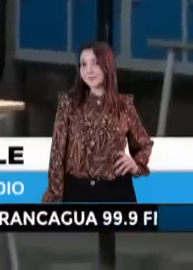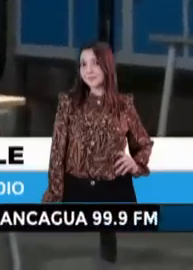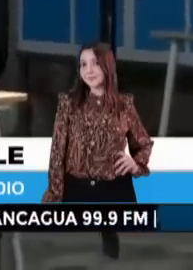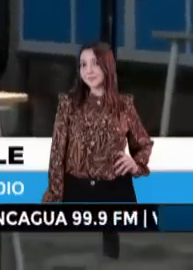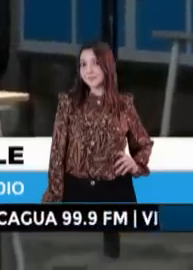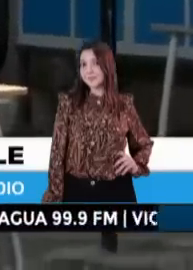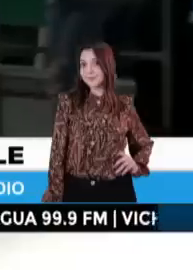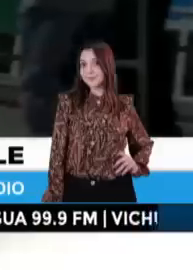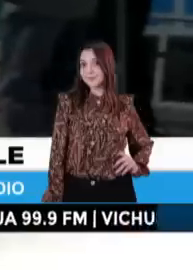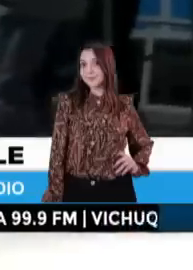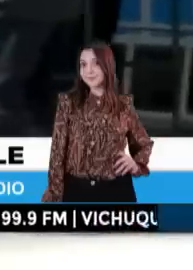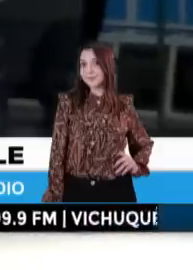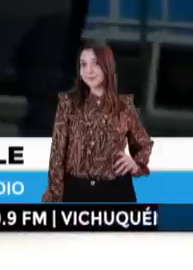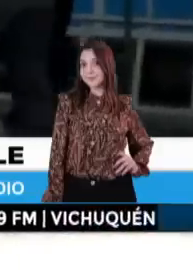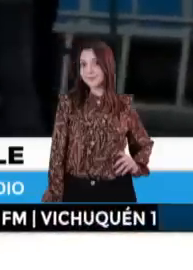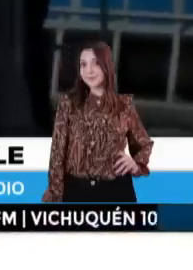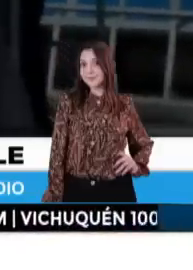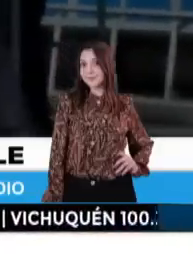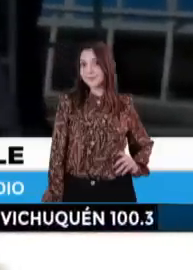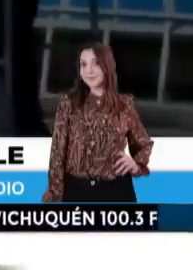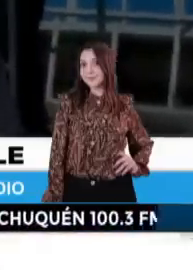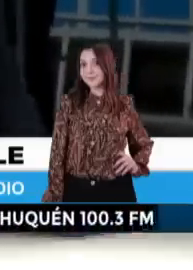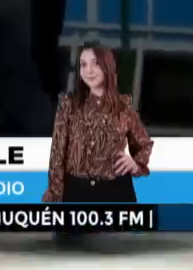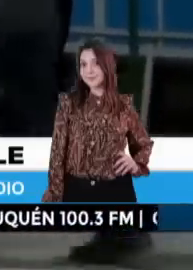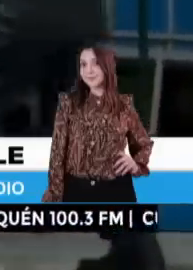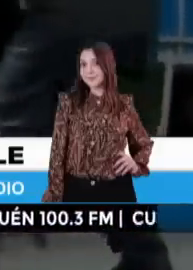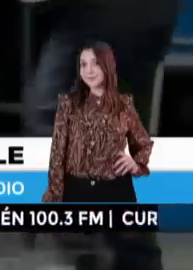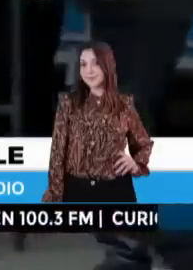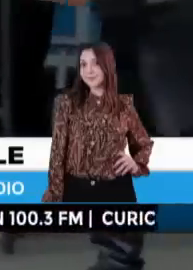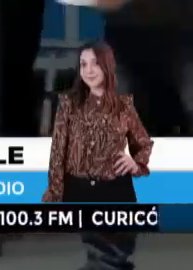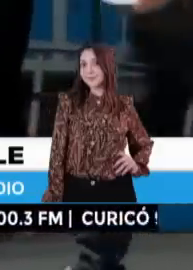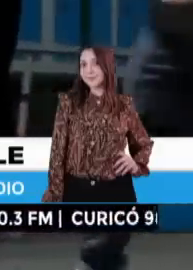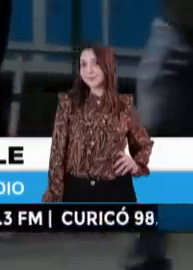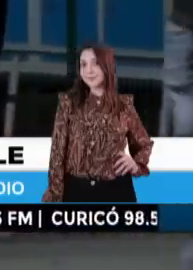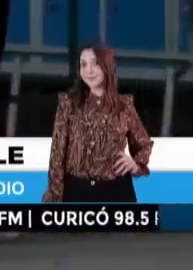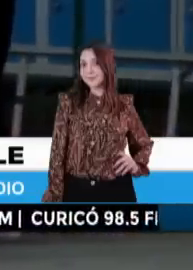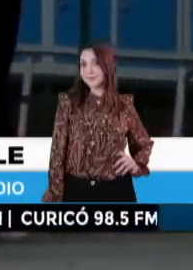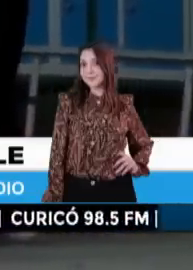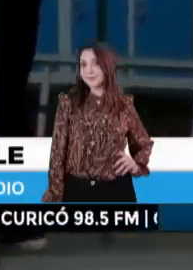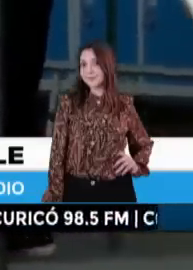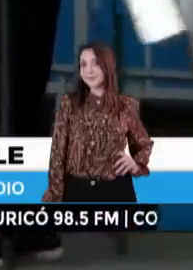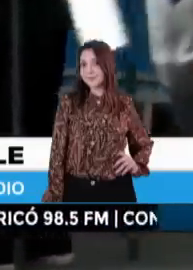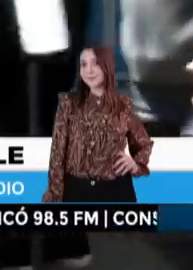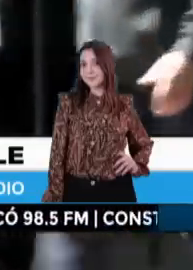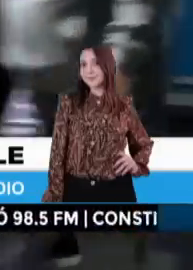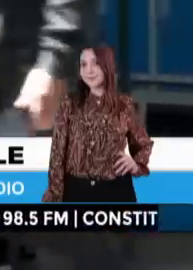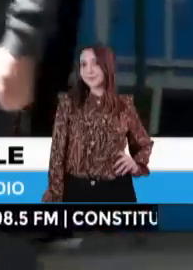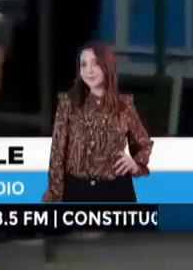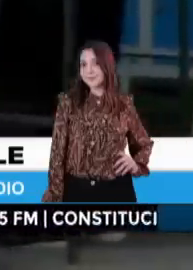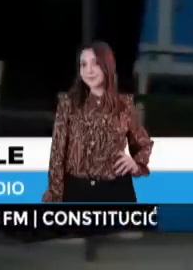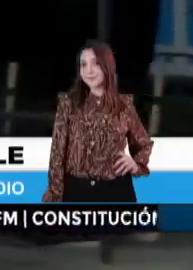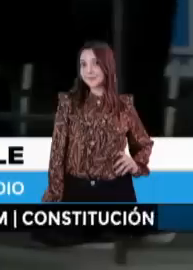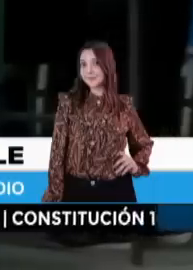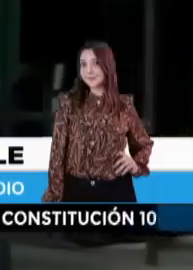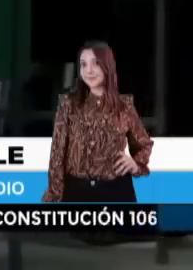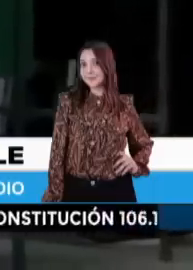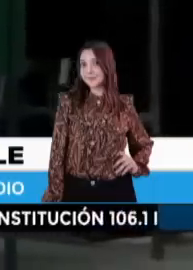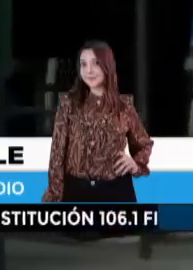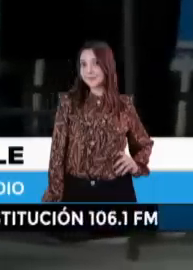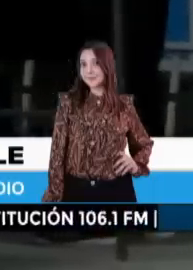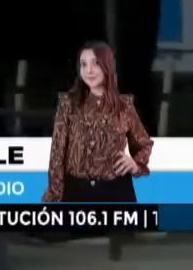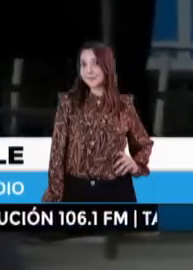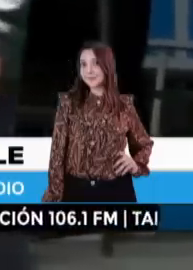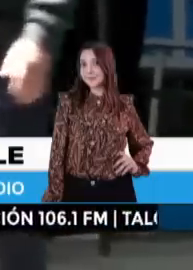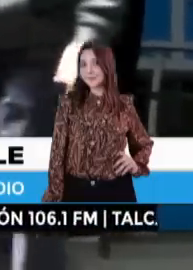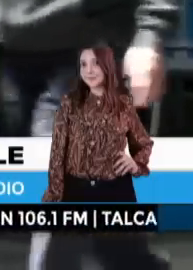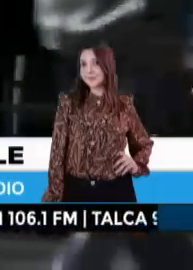al rechazo, mientras que los del apruebo decían que era un guiño hacia el apruebo porque destacaba temas de la convención. Pero claro, los que quedaron